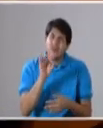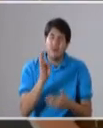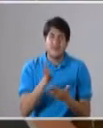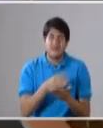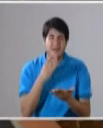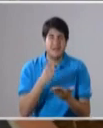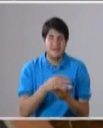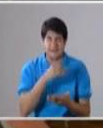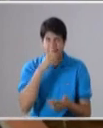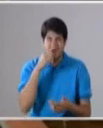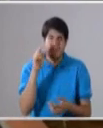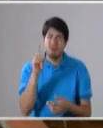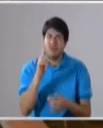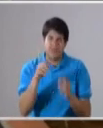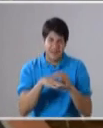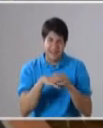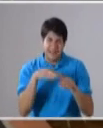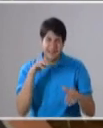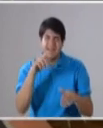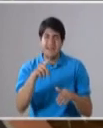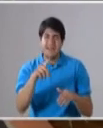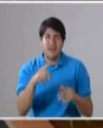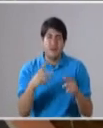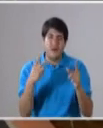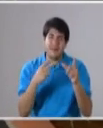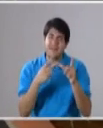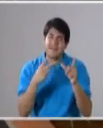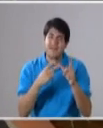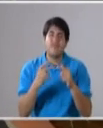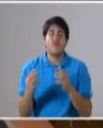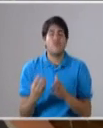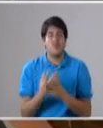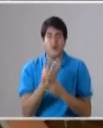¿Y de dónde salió ese verbo nuevo?